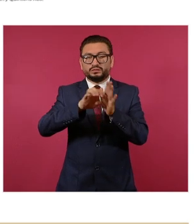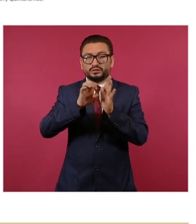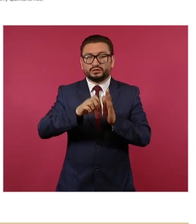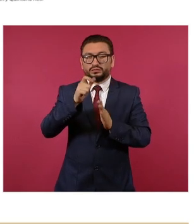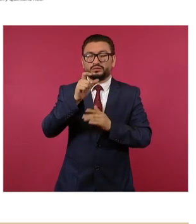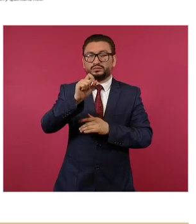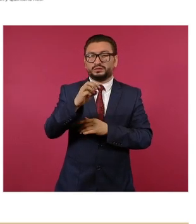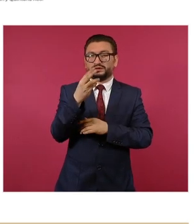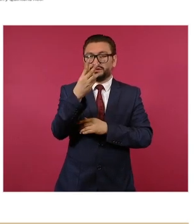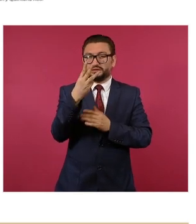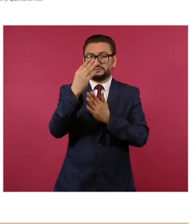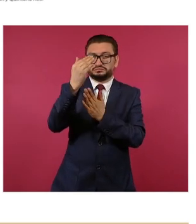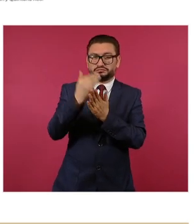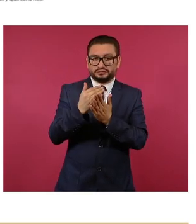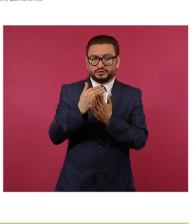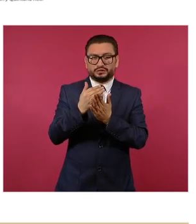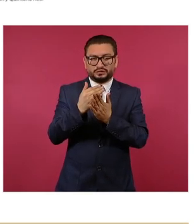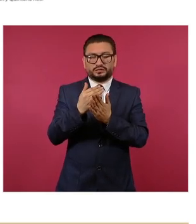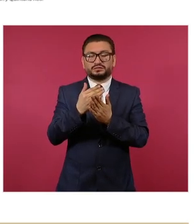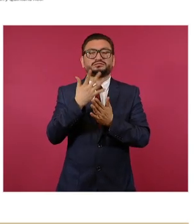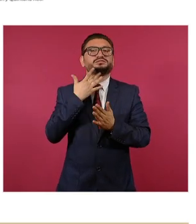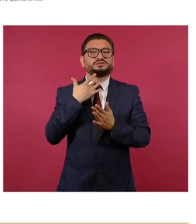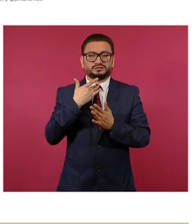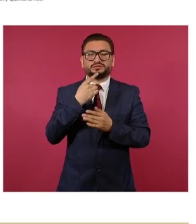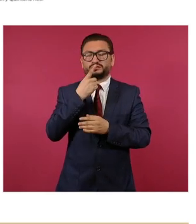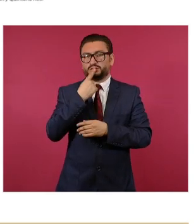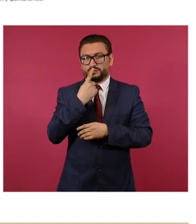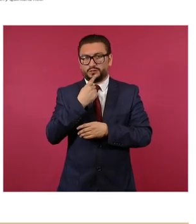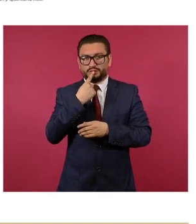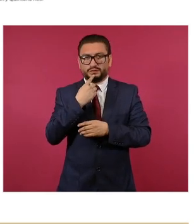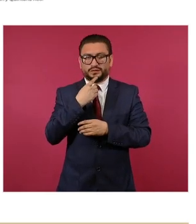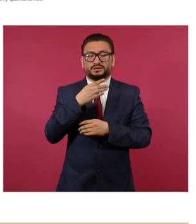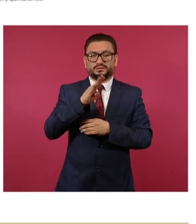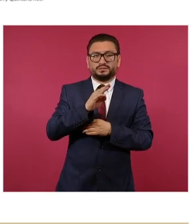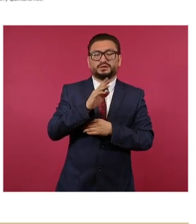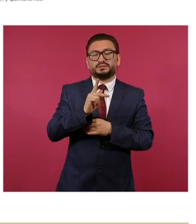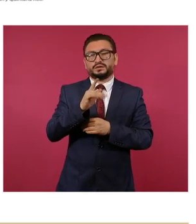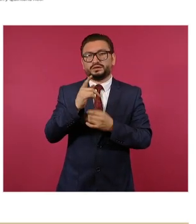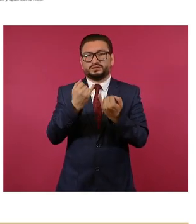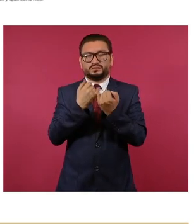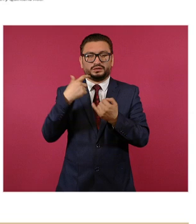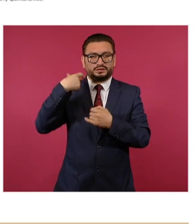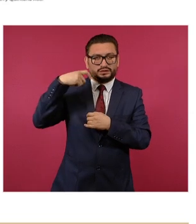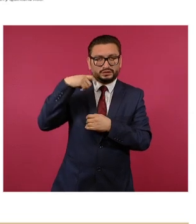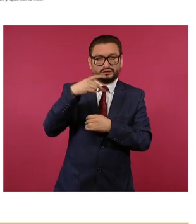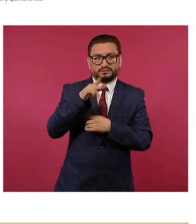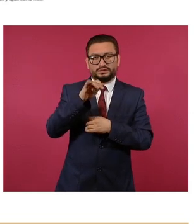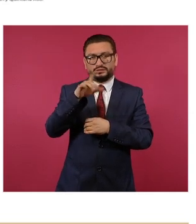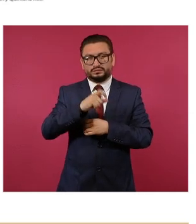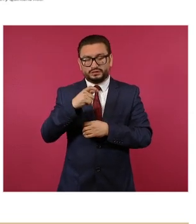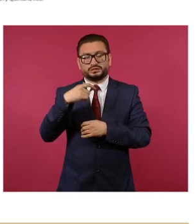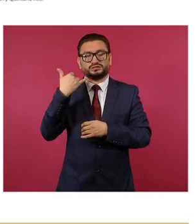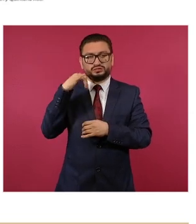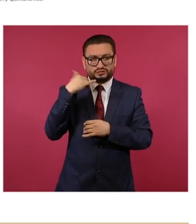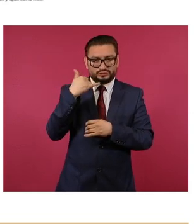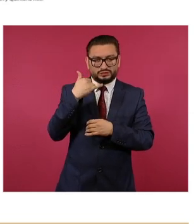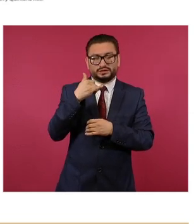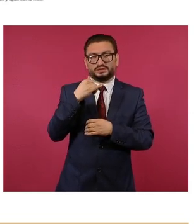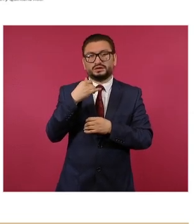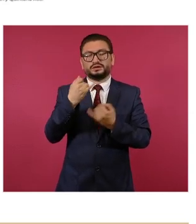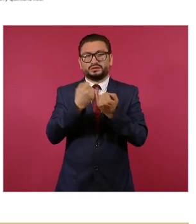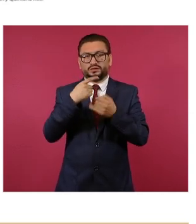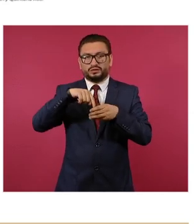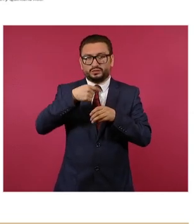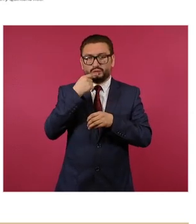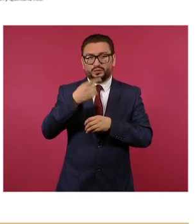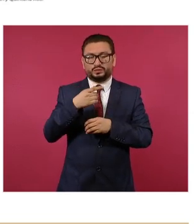de los 23 pesos en cuanto a la gasolina premium, BP en Querétaro, Pemex en Yucatán, Total en Celaya,